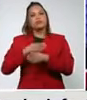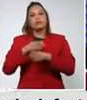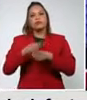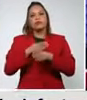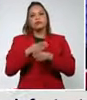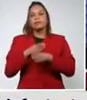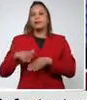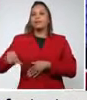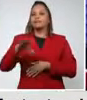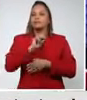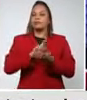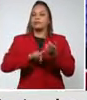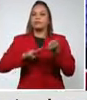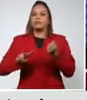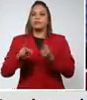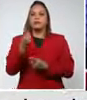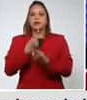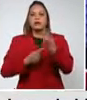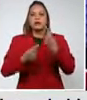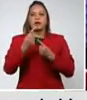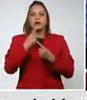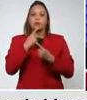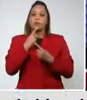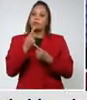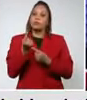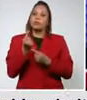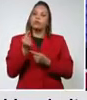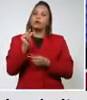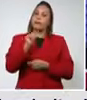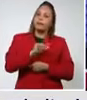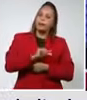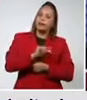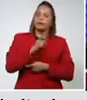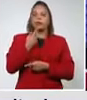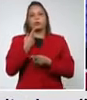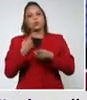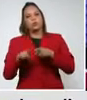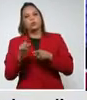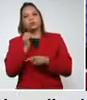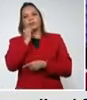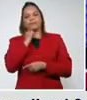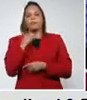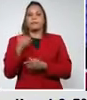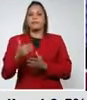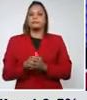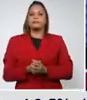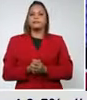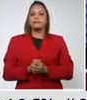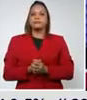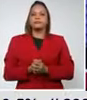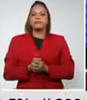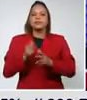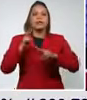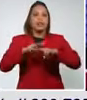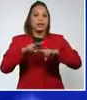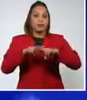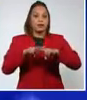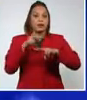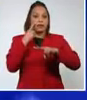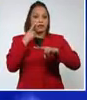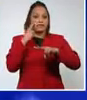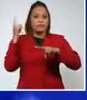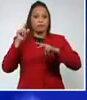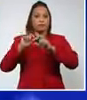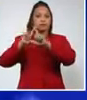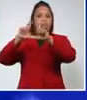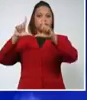territorios, en algunos un poco más recia todavía. La Habana, que se puede ver en el